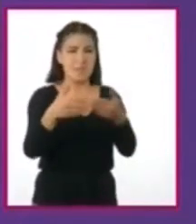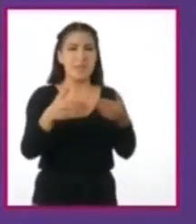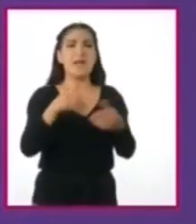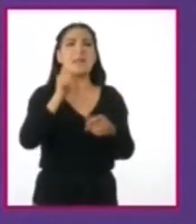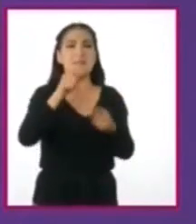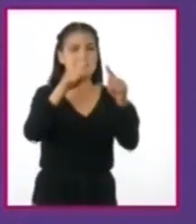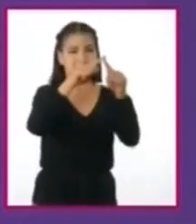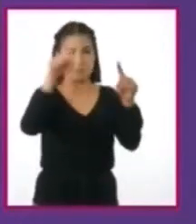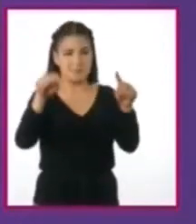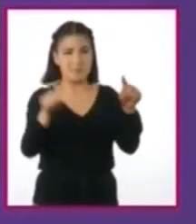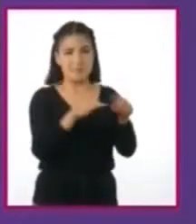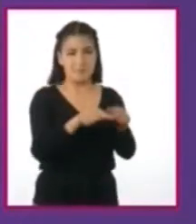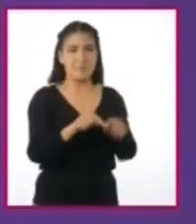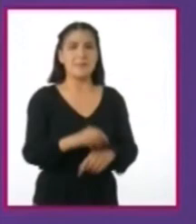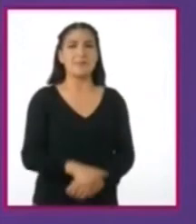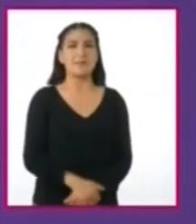lados?